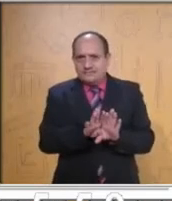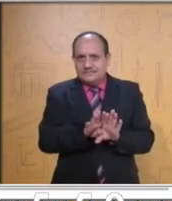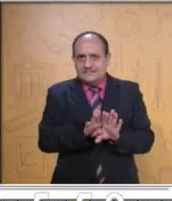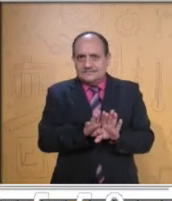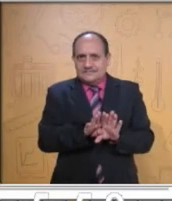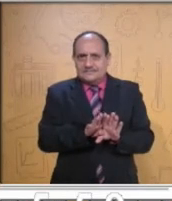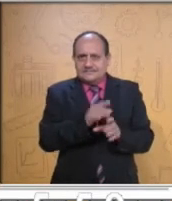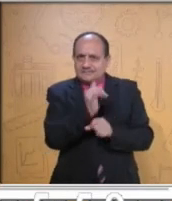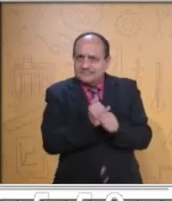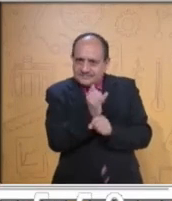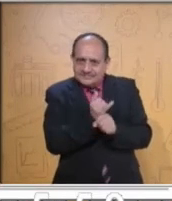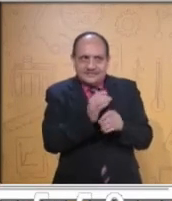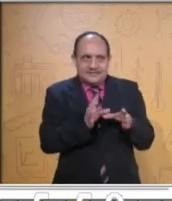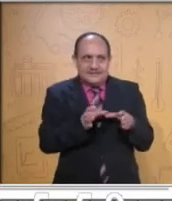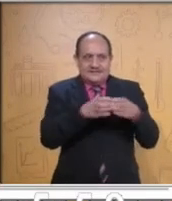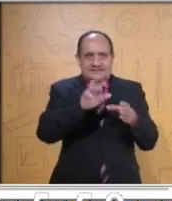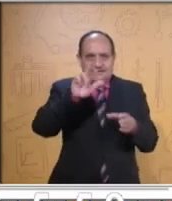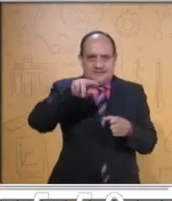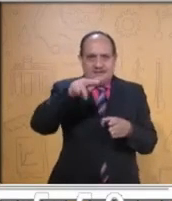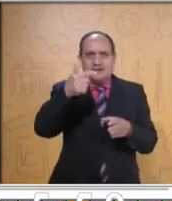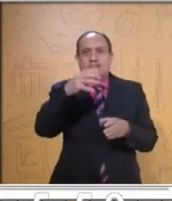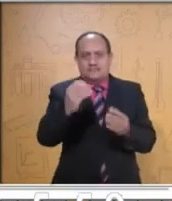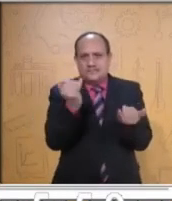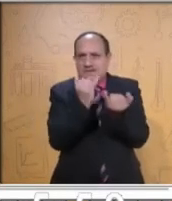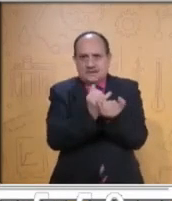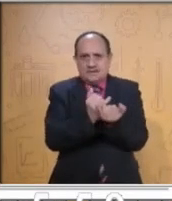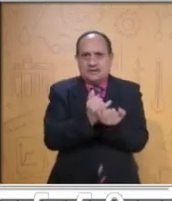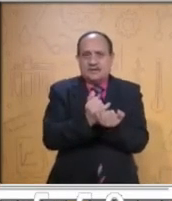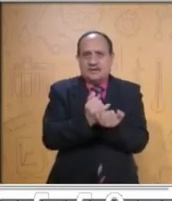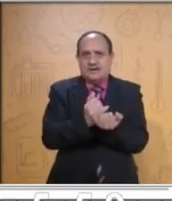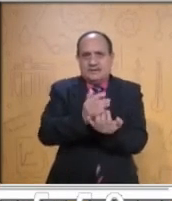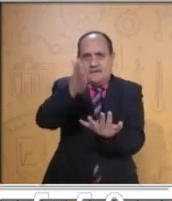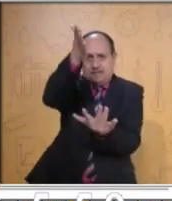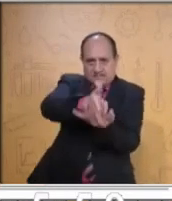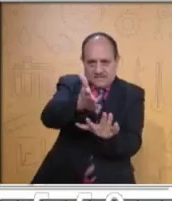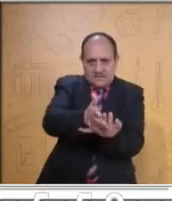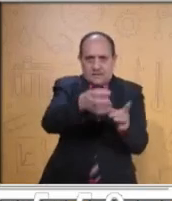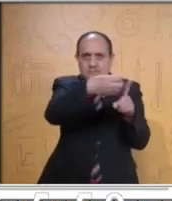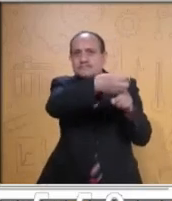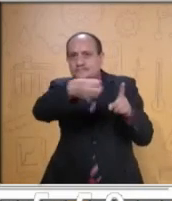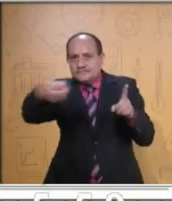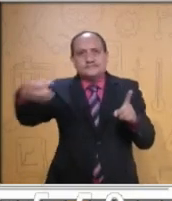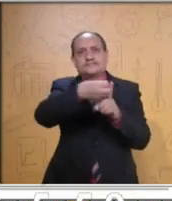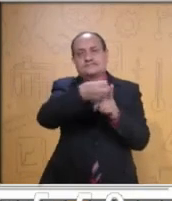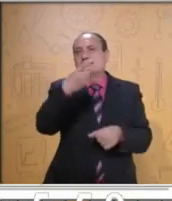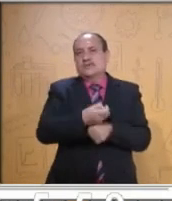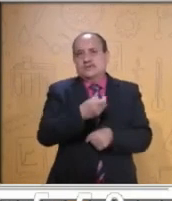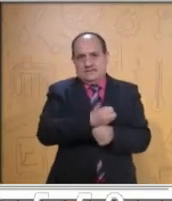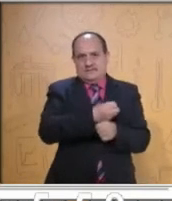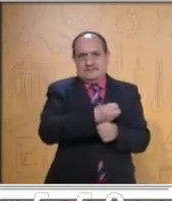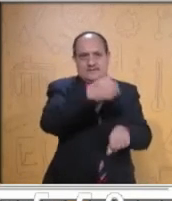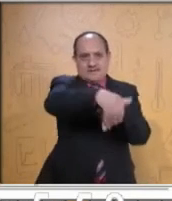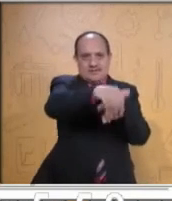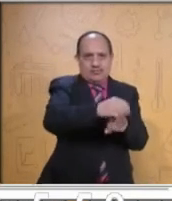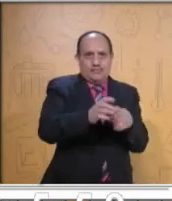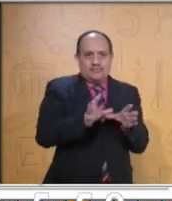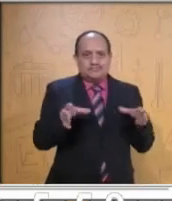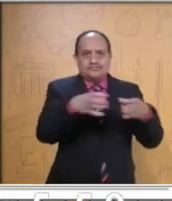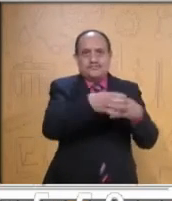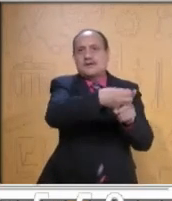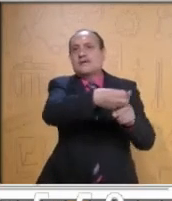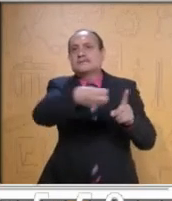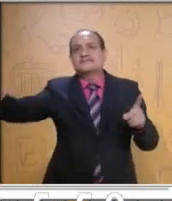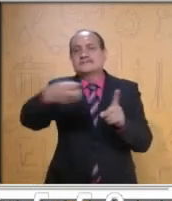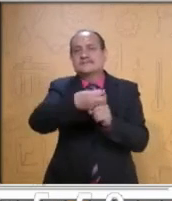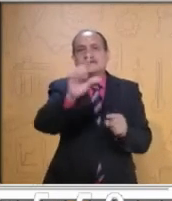rango, igual como lo hicimos en la mediana, yo tengo que ordenar el conjunto de datos